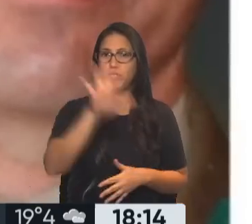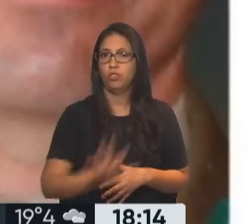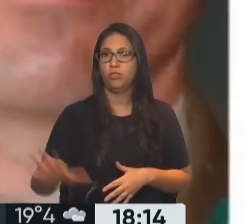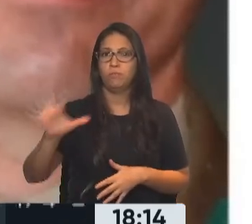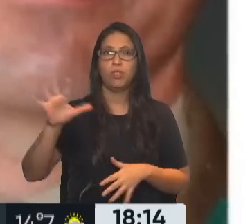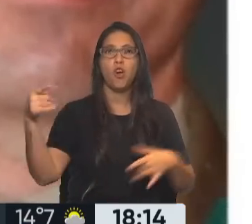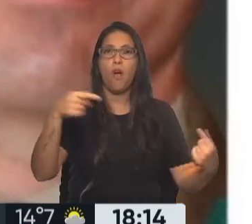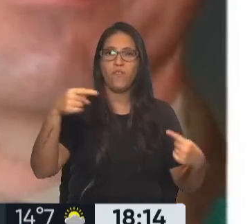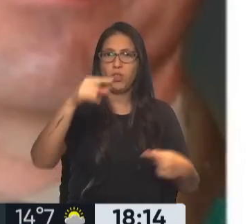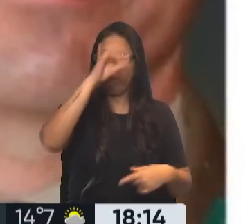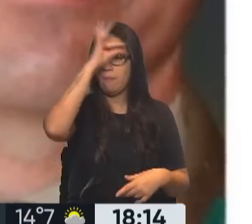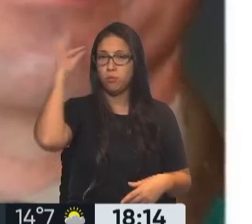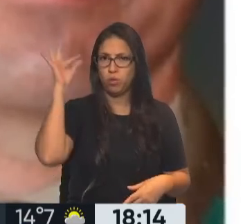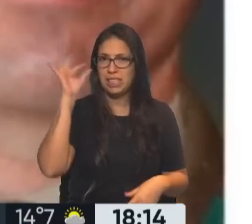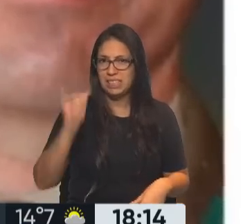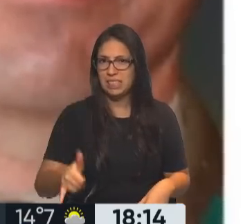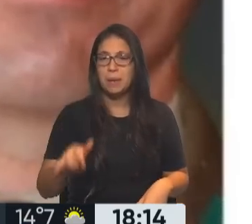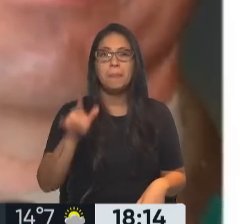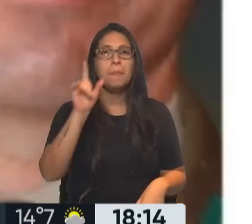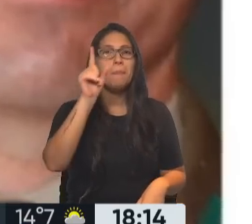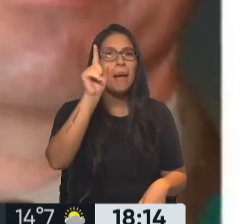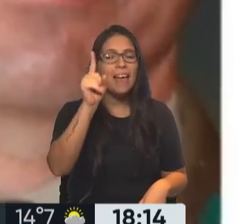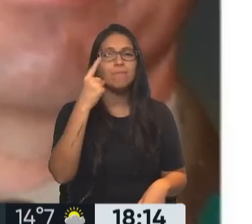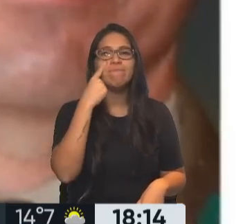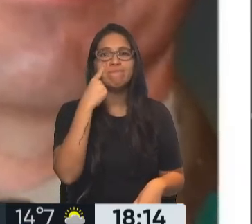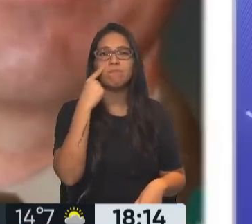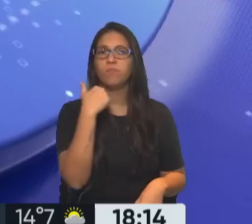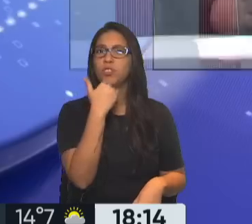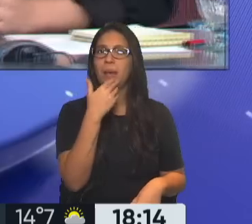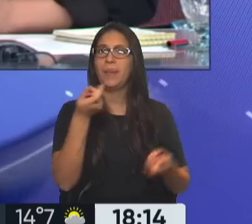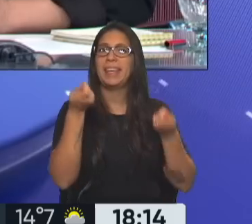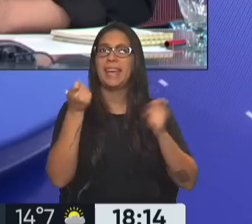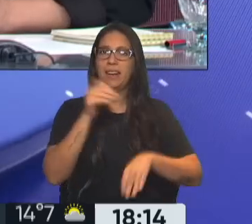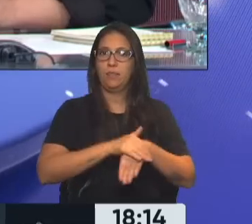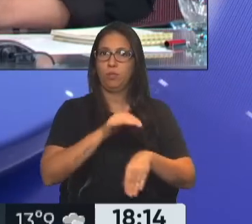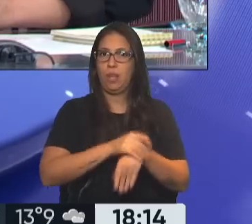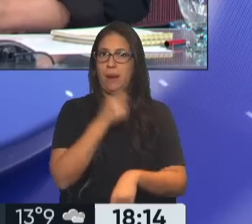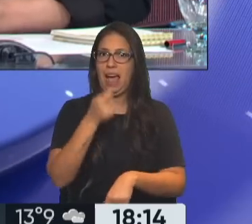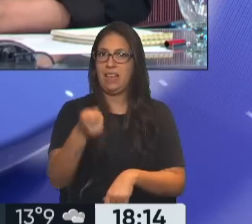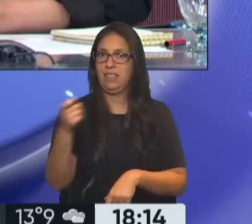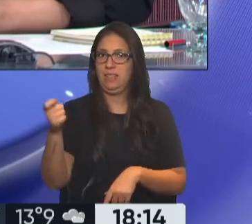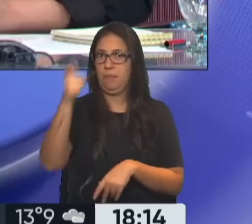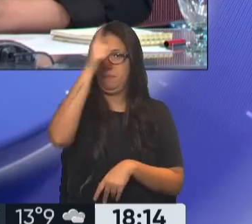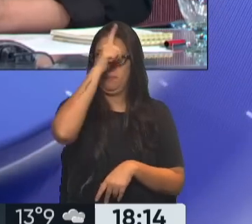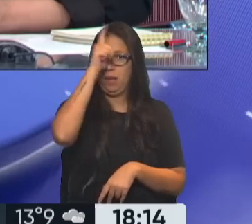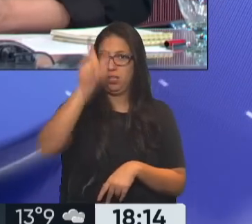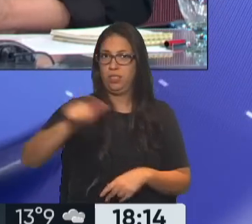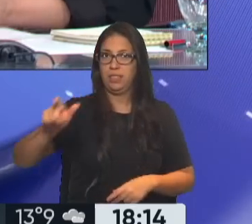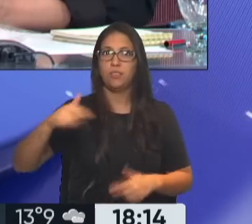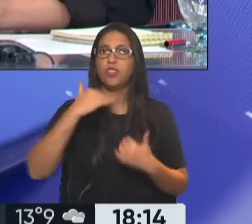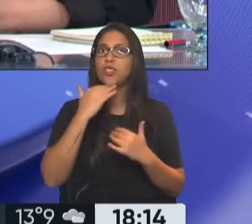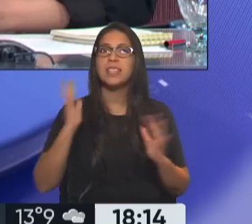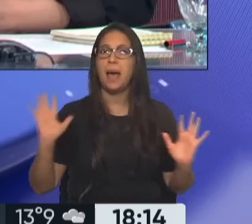conflicto mapuche, hay que decir que hasta el momento no se sabe quiénes lo asesinaron, ¿no? Quiénes asesinaron a estos 3 carabineros. De